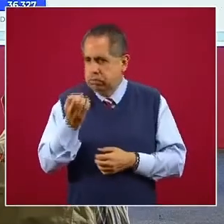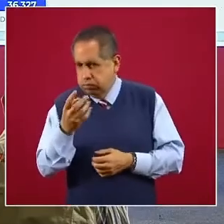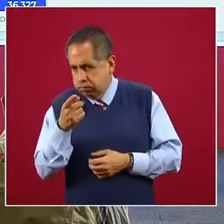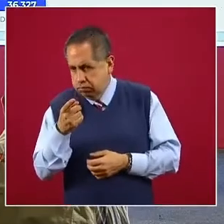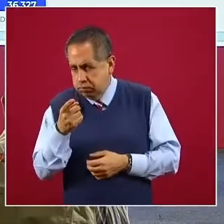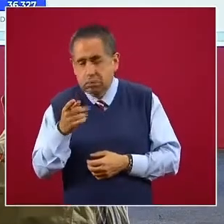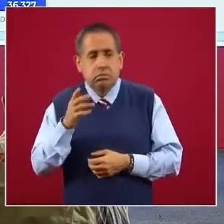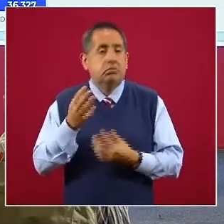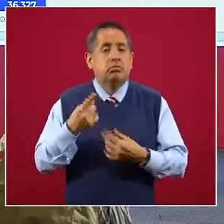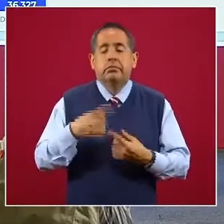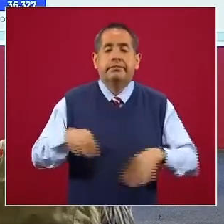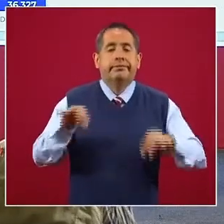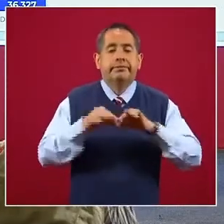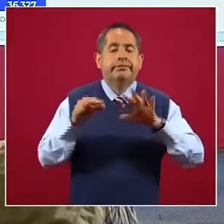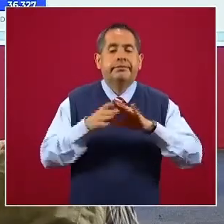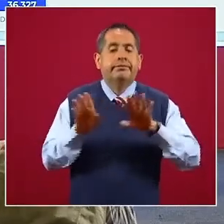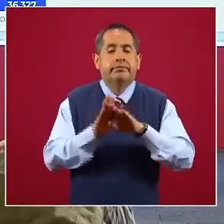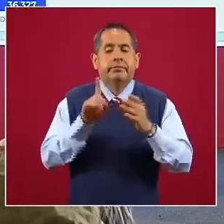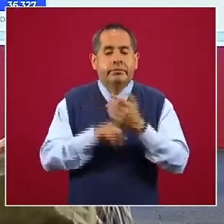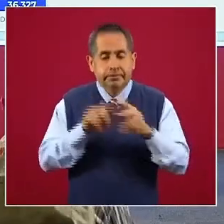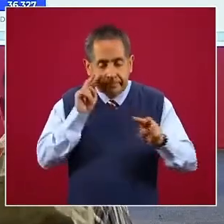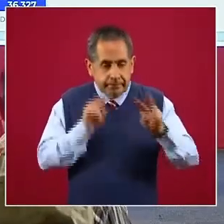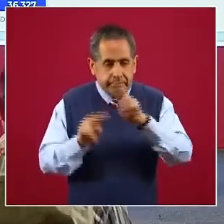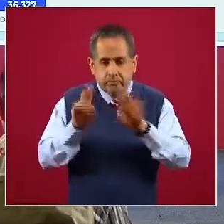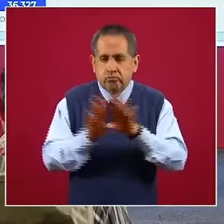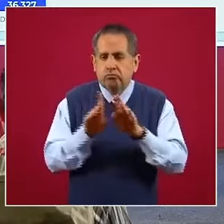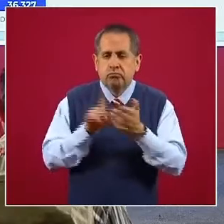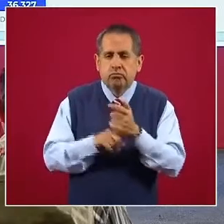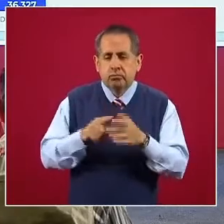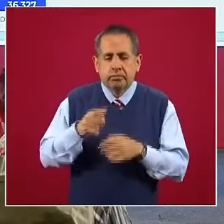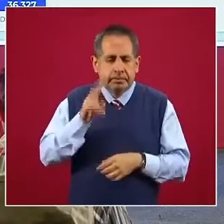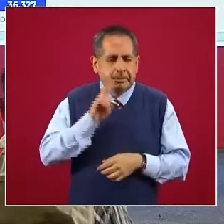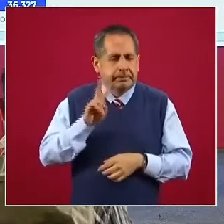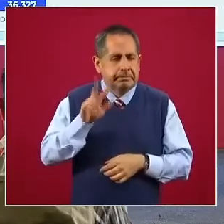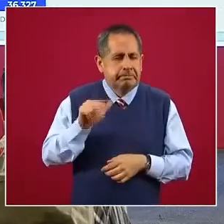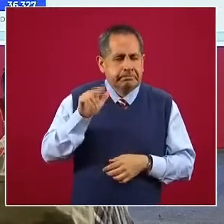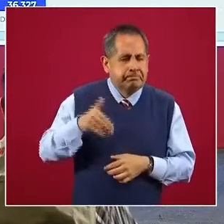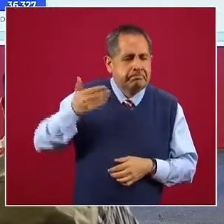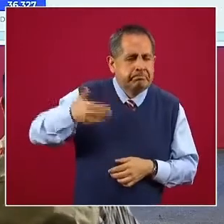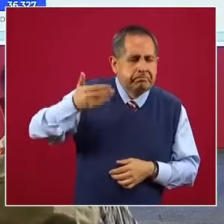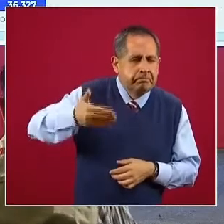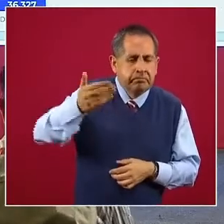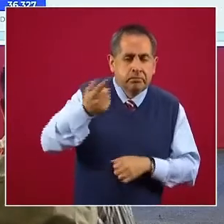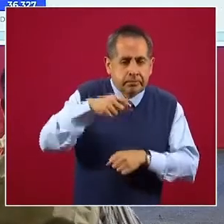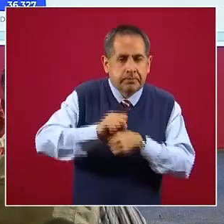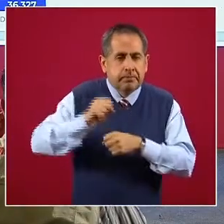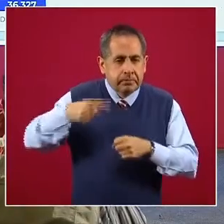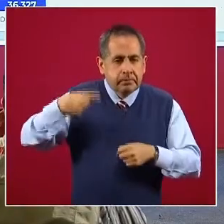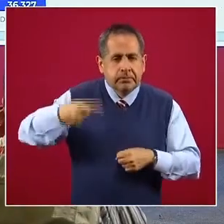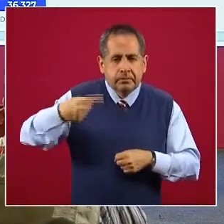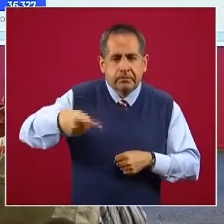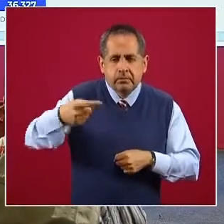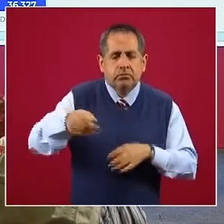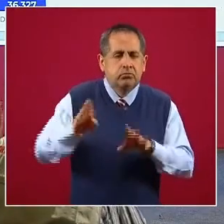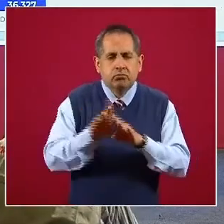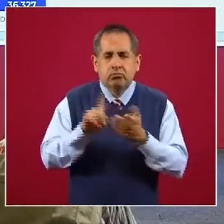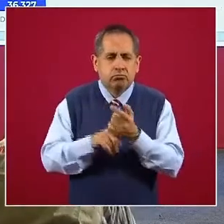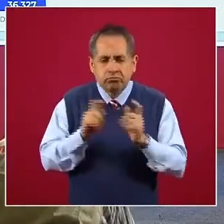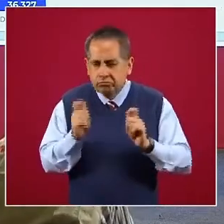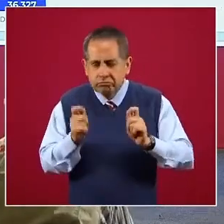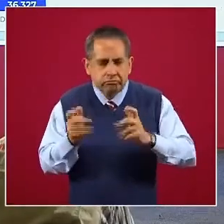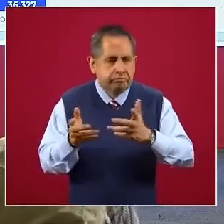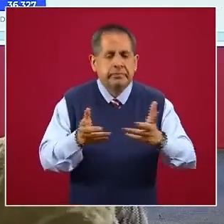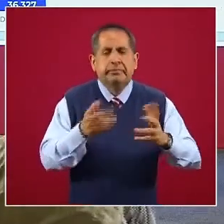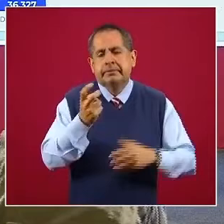sino más importante, vamos a empezar a poder ver un poco las tendencias, es decir, cómo semana con semana se va